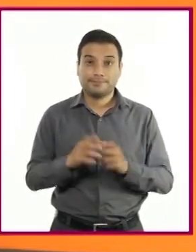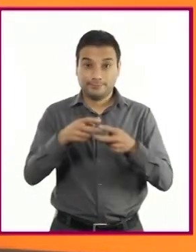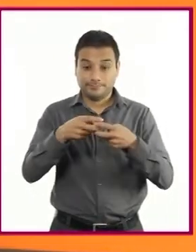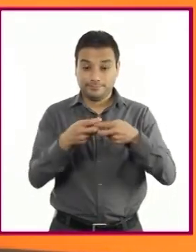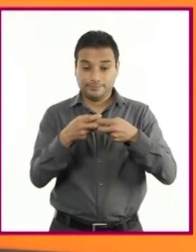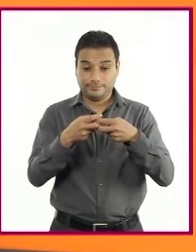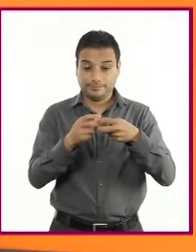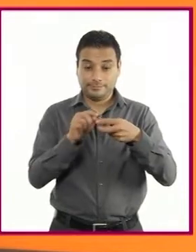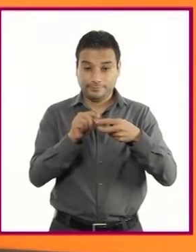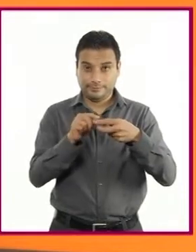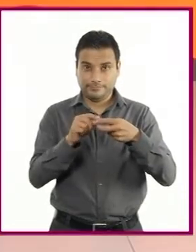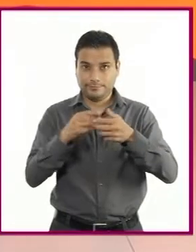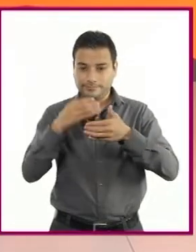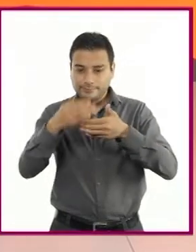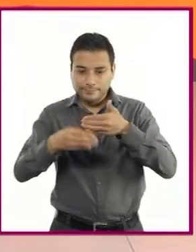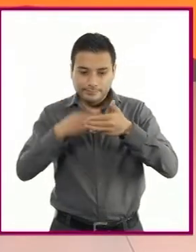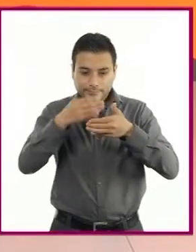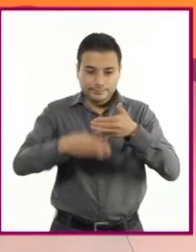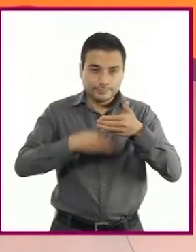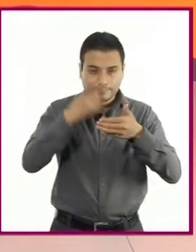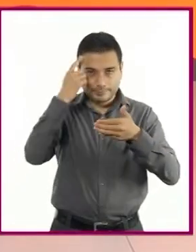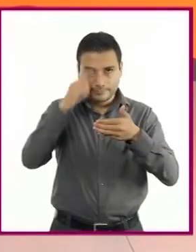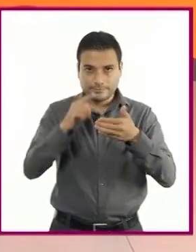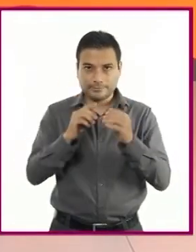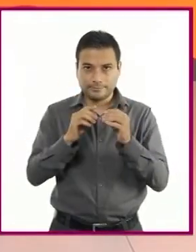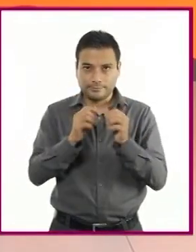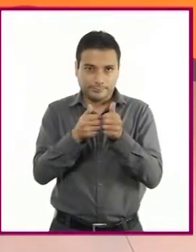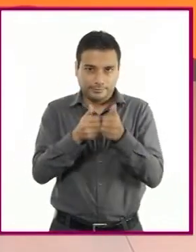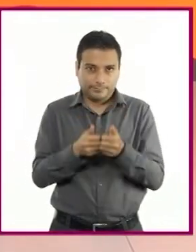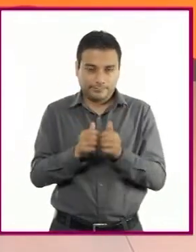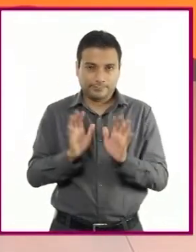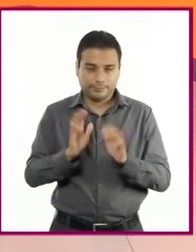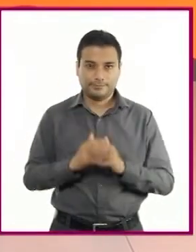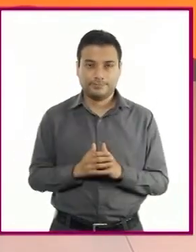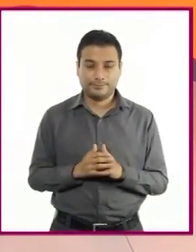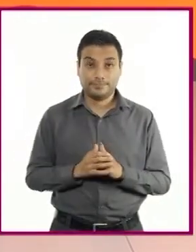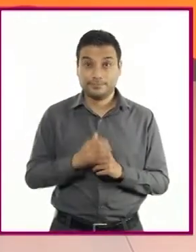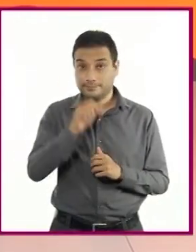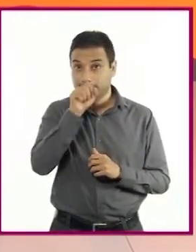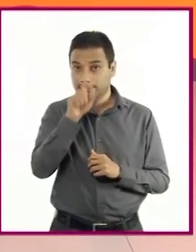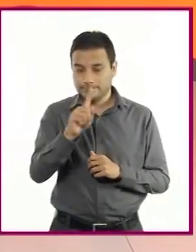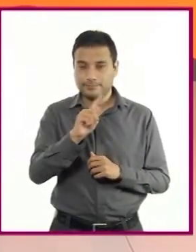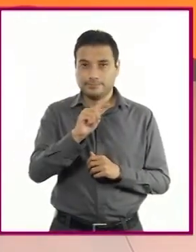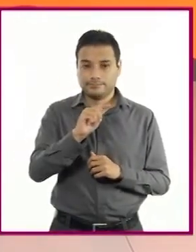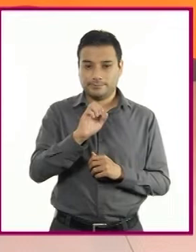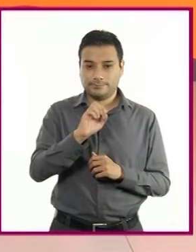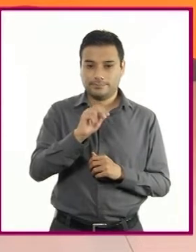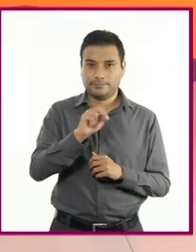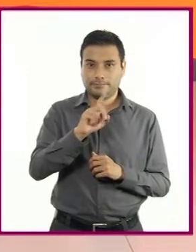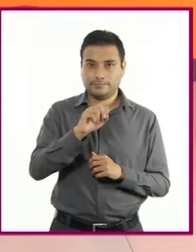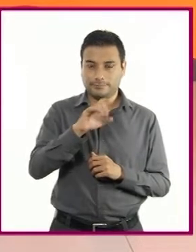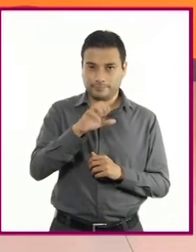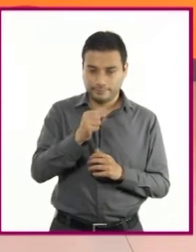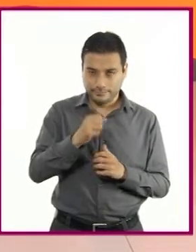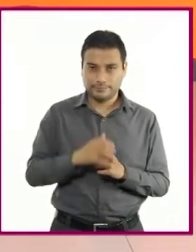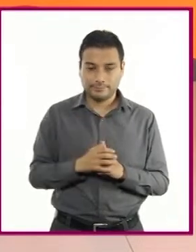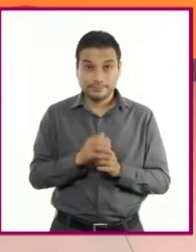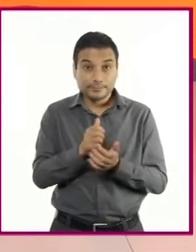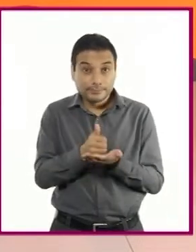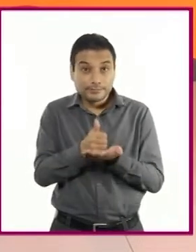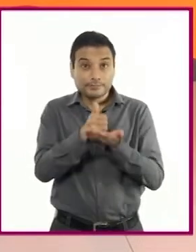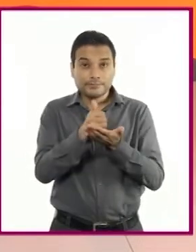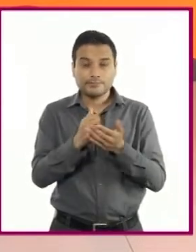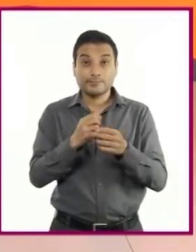articular en su posición. En conjunto con los tendones, se encargan de unir los huesos móviles y